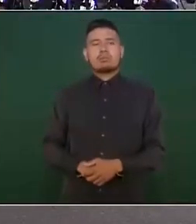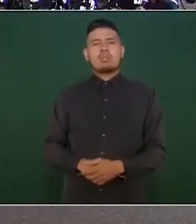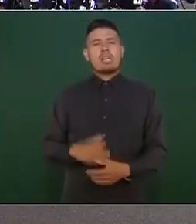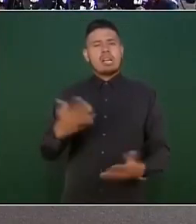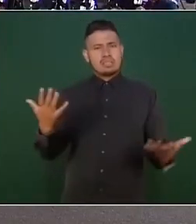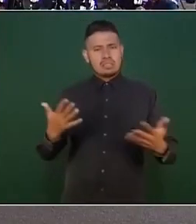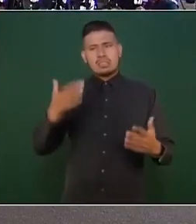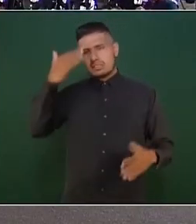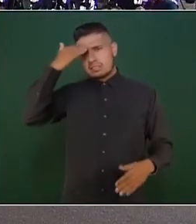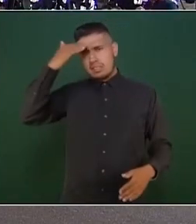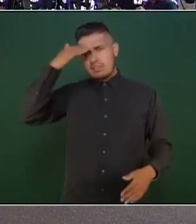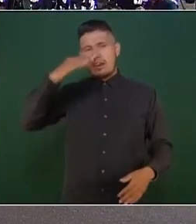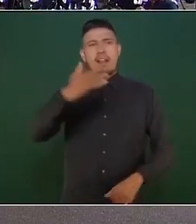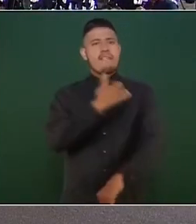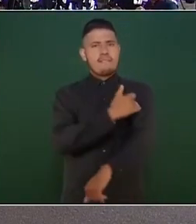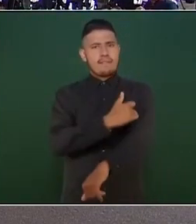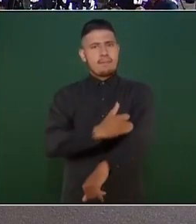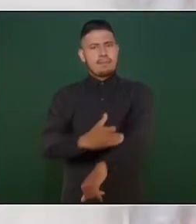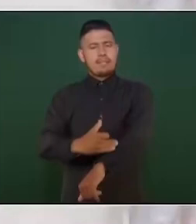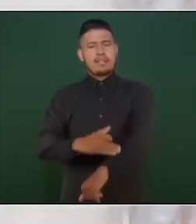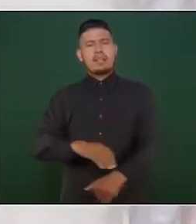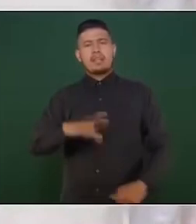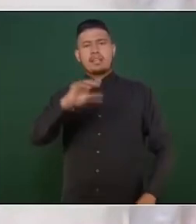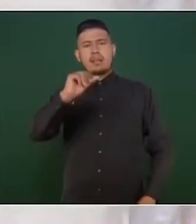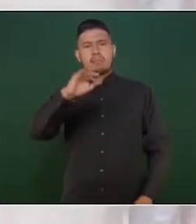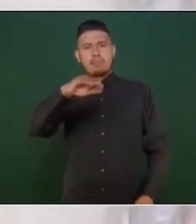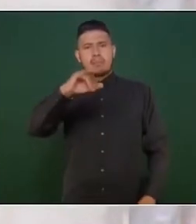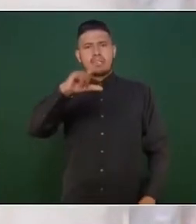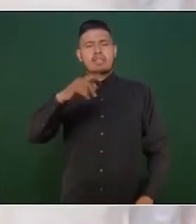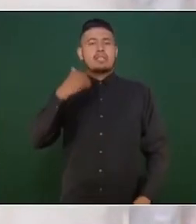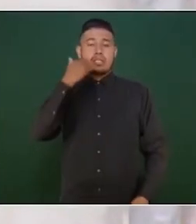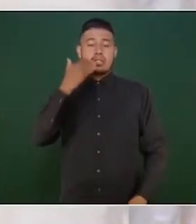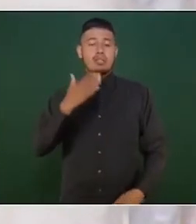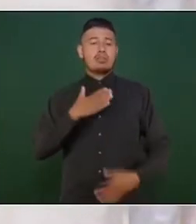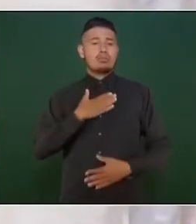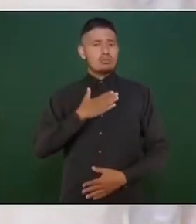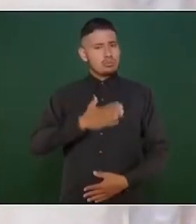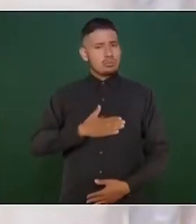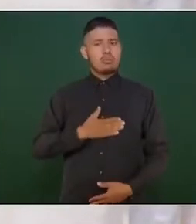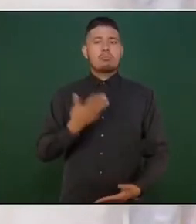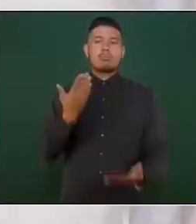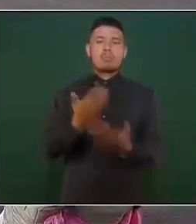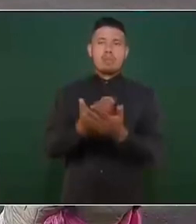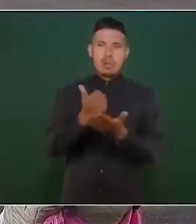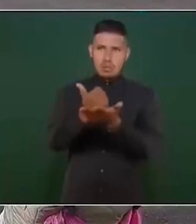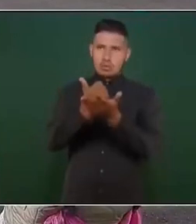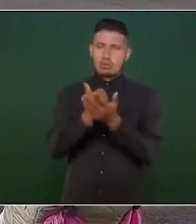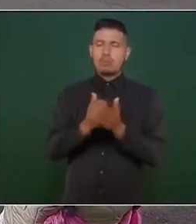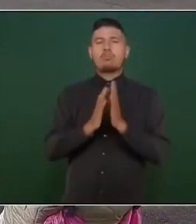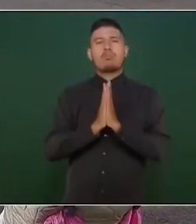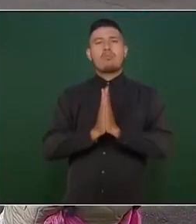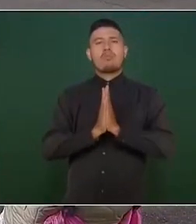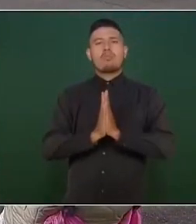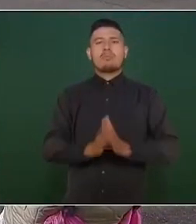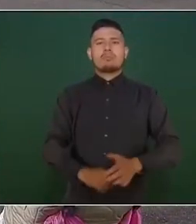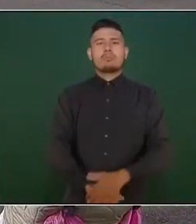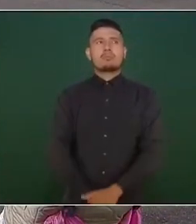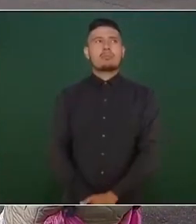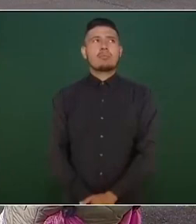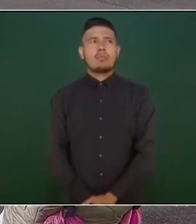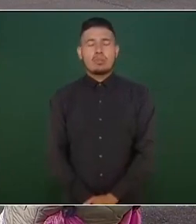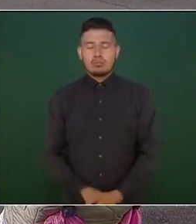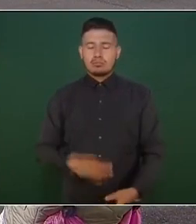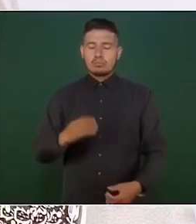hacerles saber que la familia de Camila quiere justicia y solicita de su ayuda. Sí, pues sí,